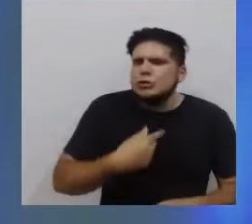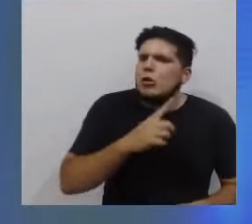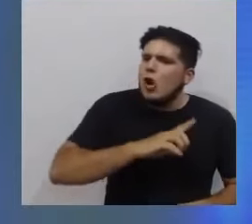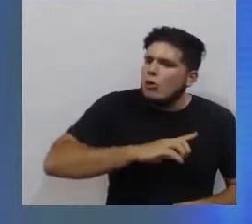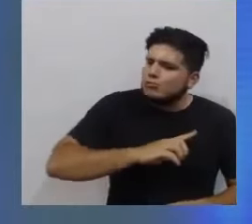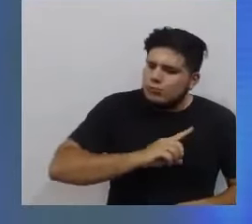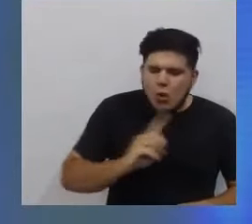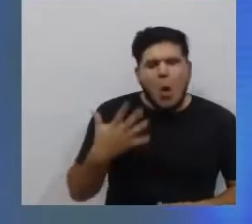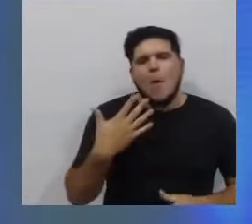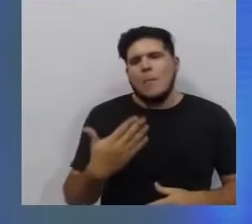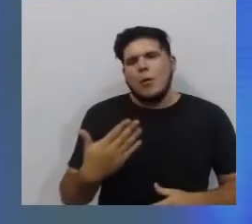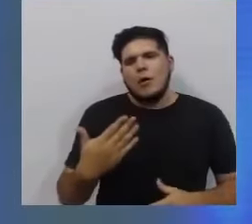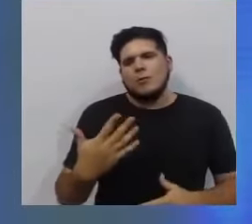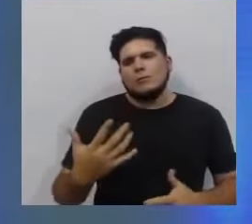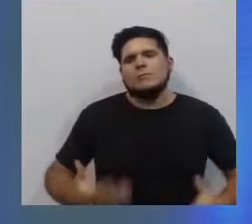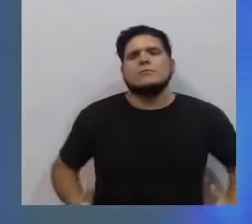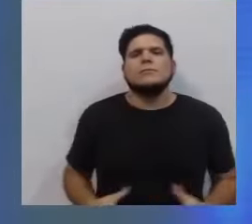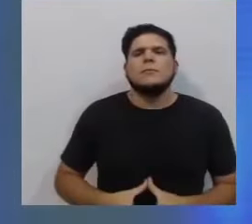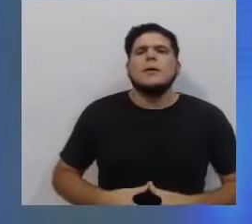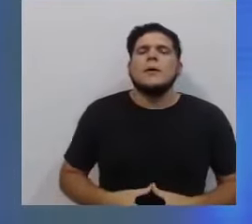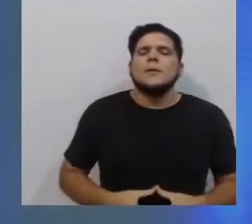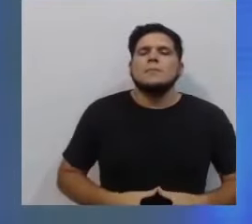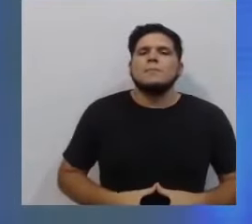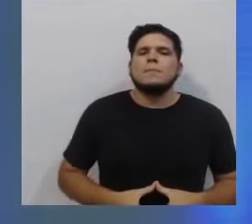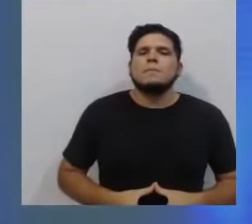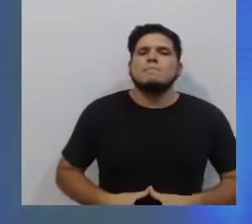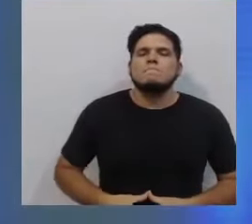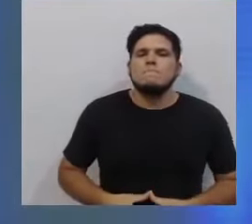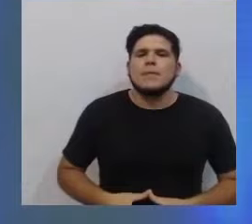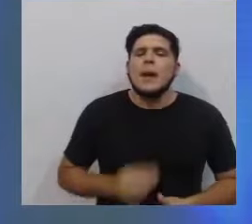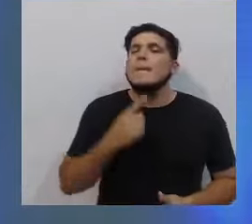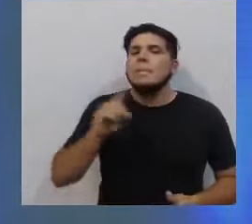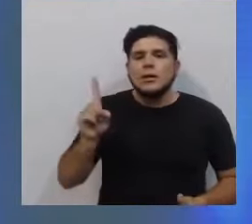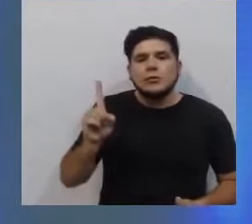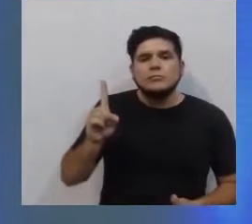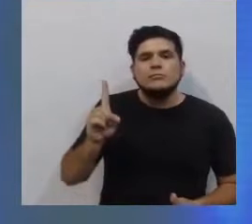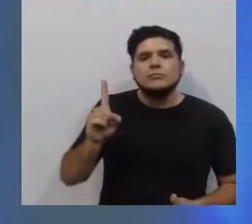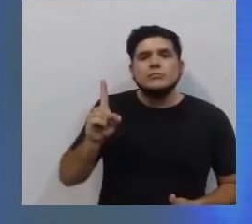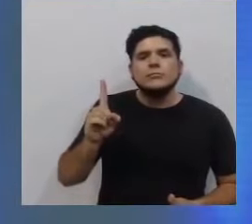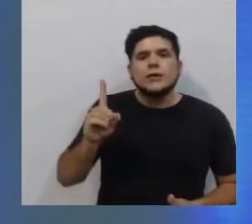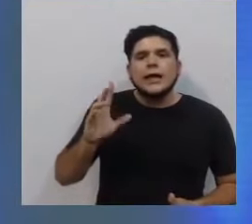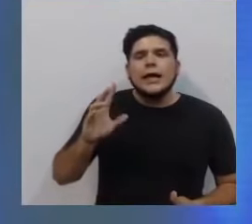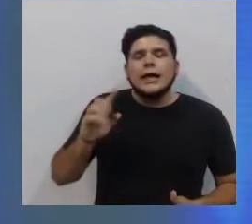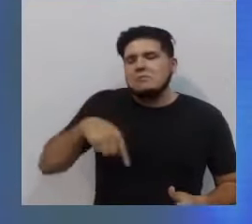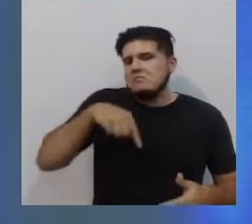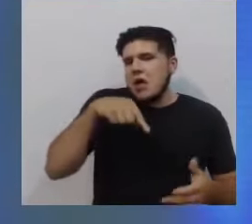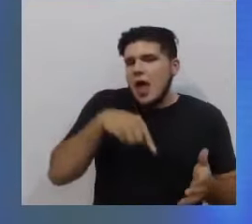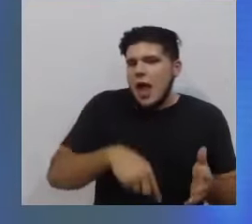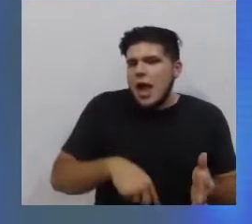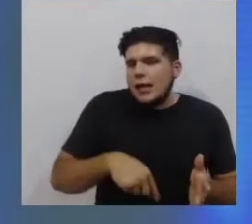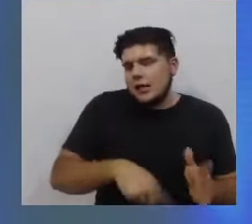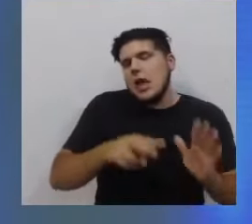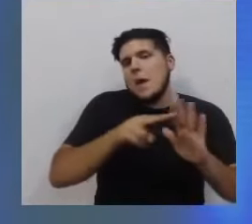vemos que isaías dice tres cosas que son tremendamente trascendentes y que si